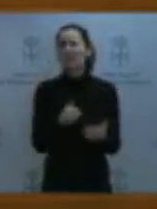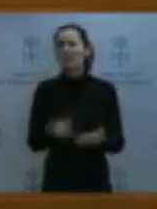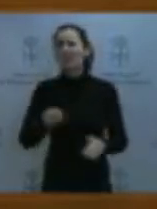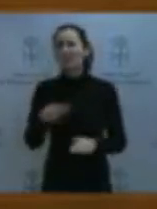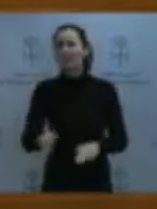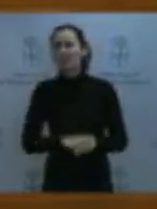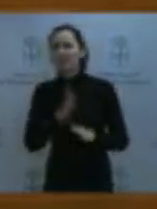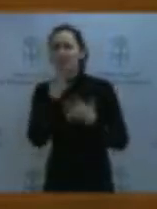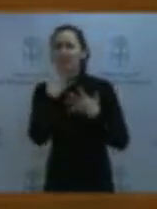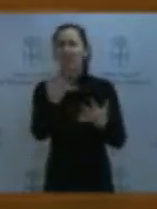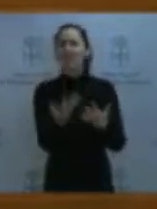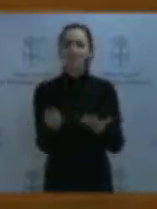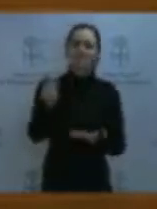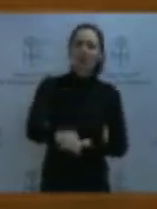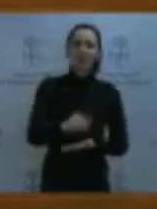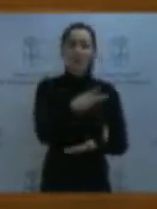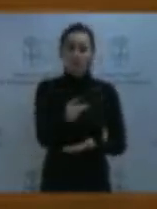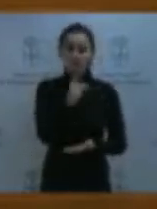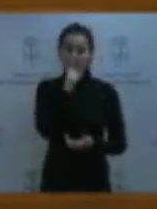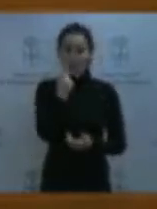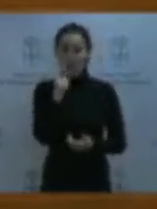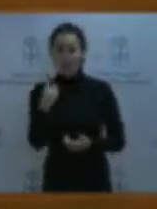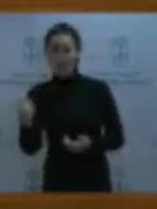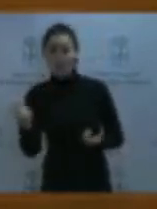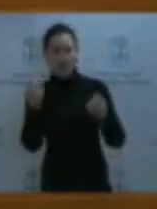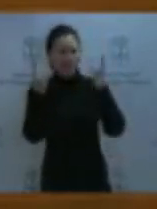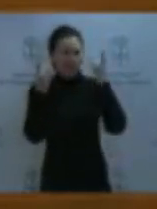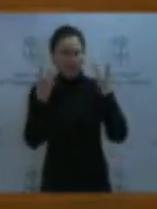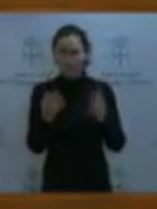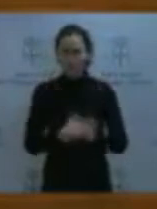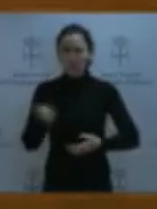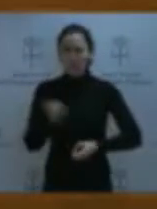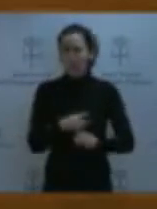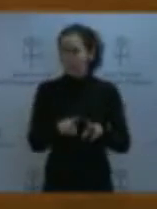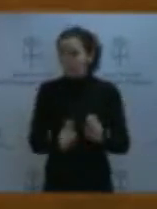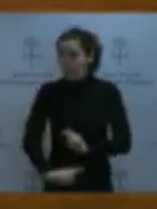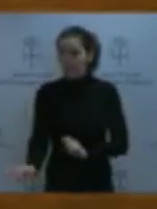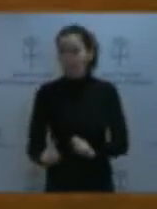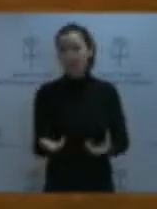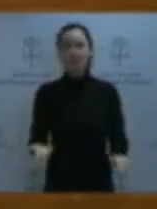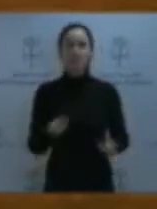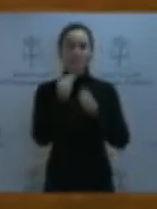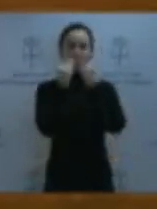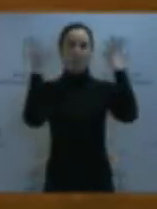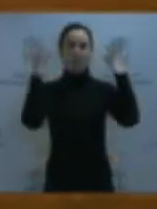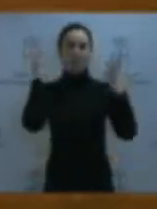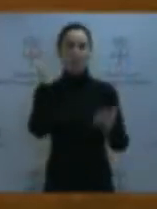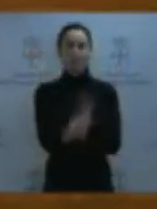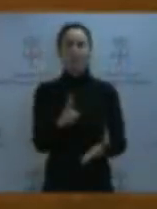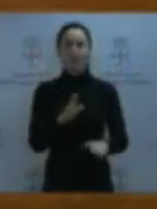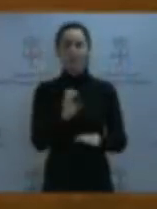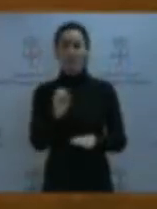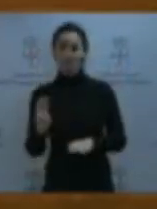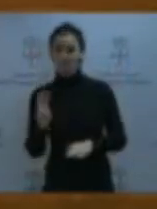próximos 10 años, 200 euros al año, que ya se están repartiendo, que no son ingresos nuevos. Es mucho más útil apostar por el 0 a